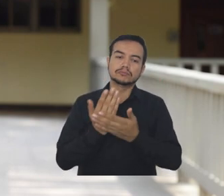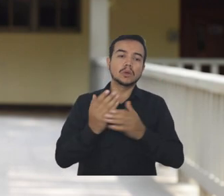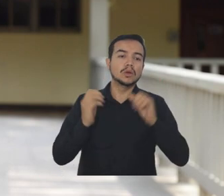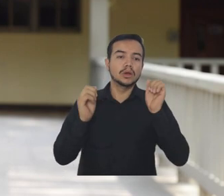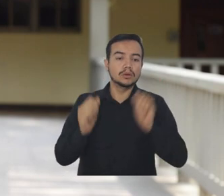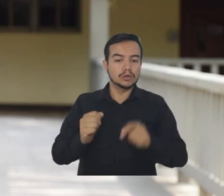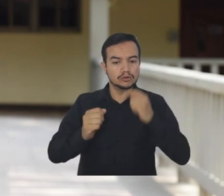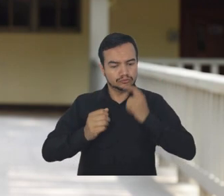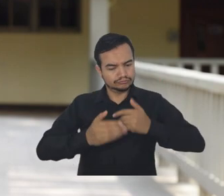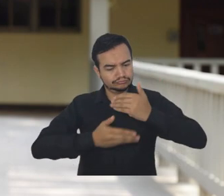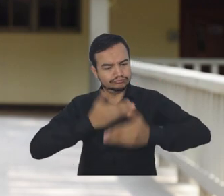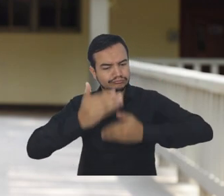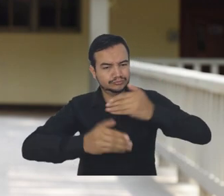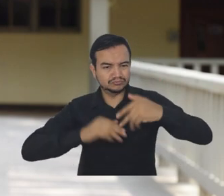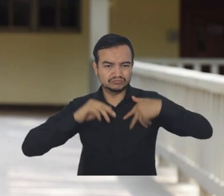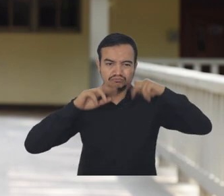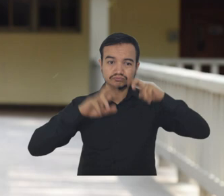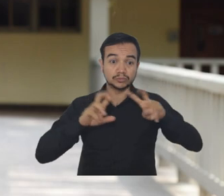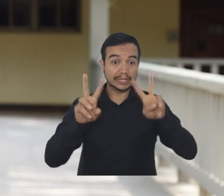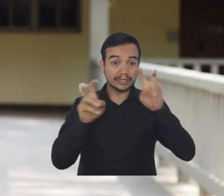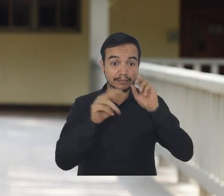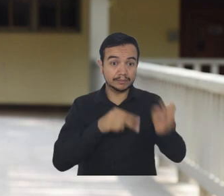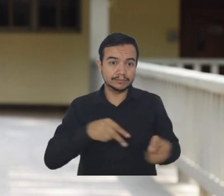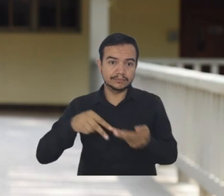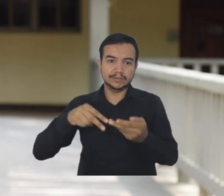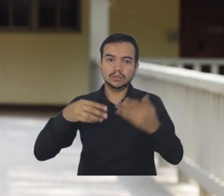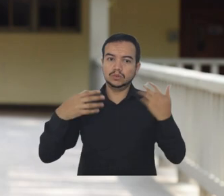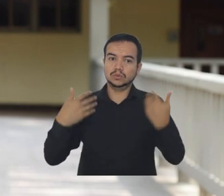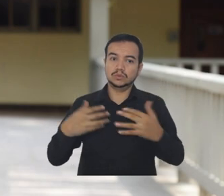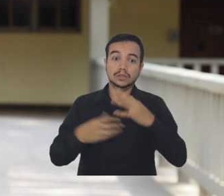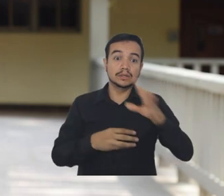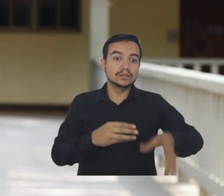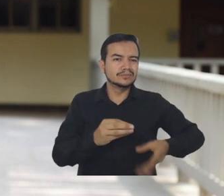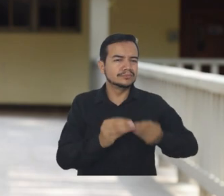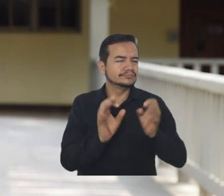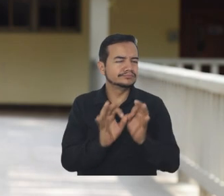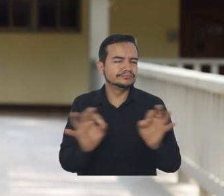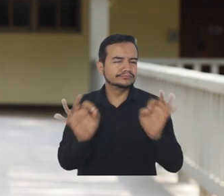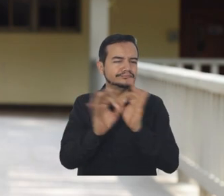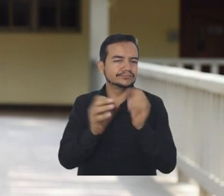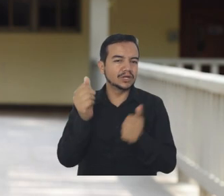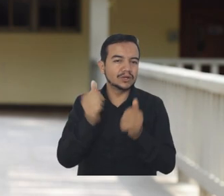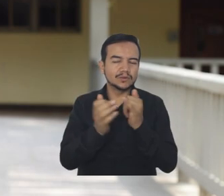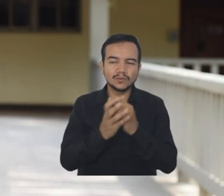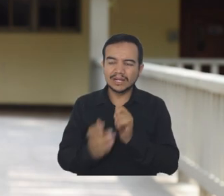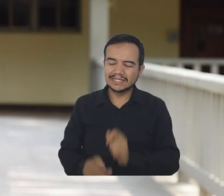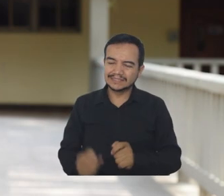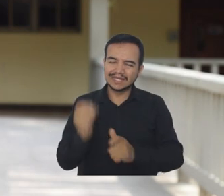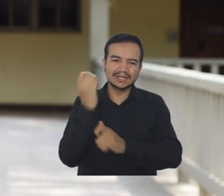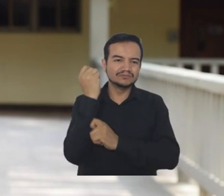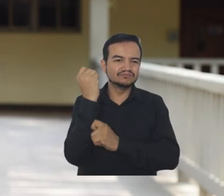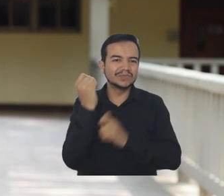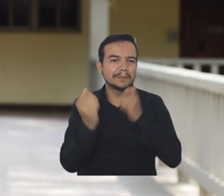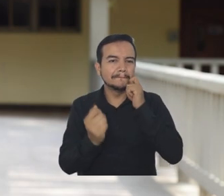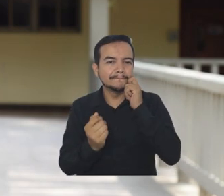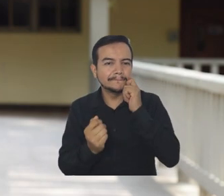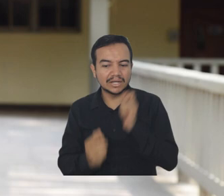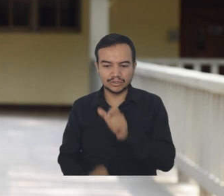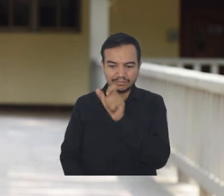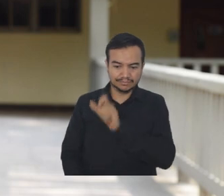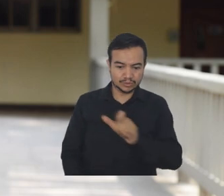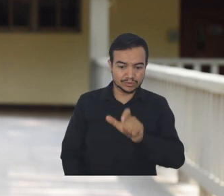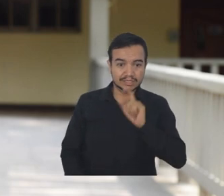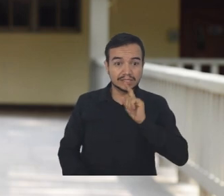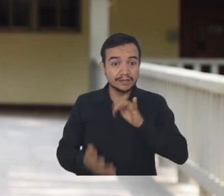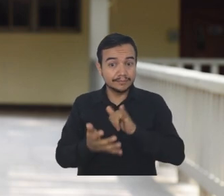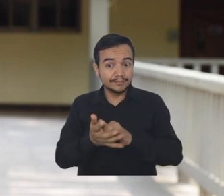permite desarrollar los más altos procesos investigativos en educación. Otro aspecto muy importante es el factor humano del equipo de